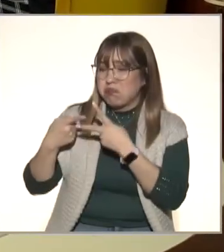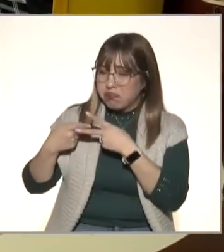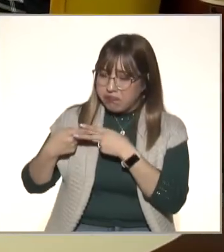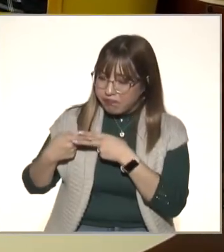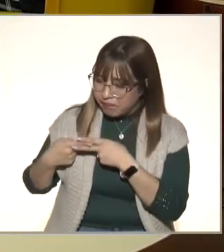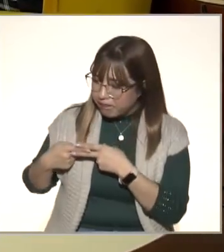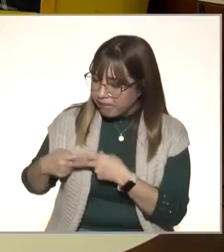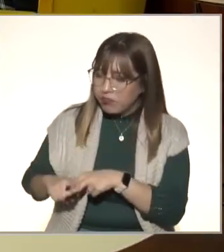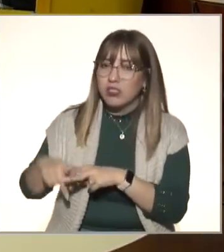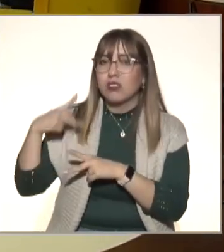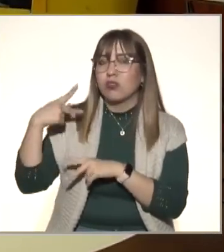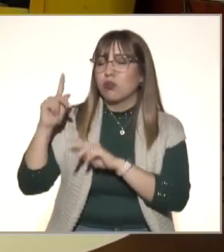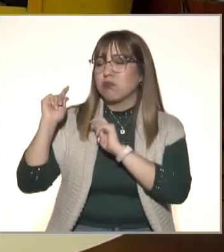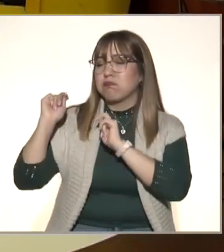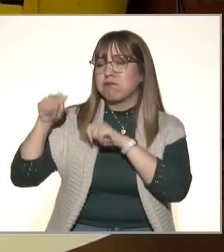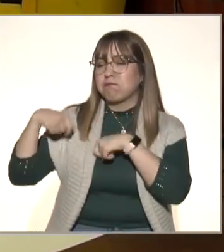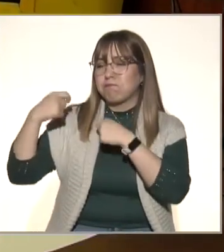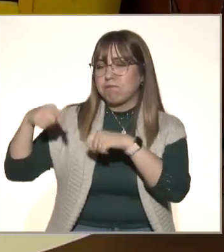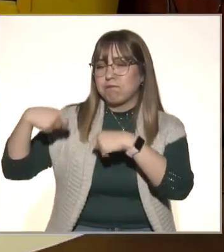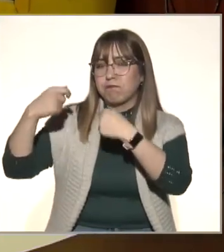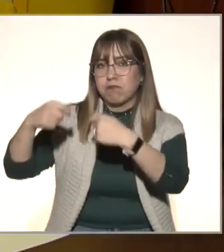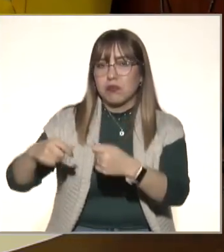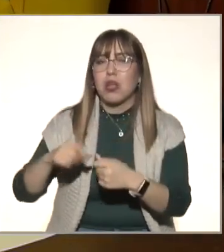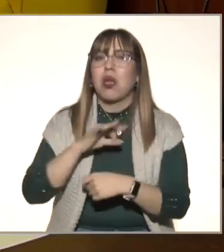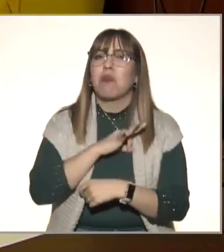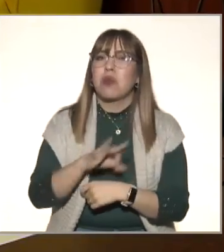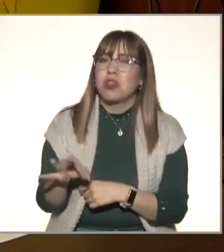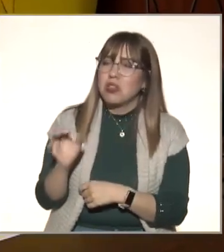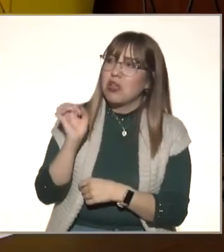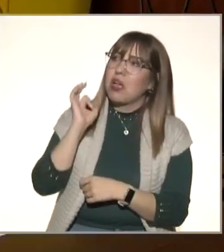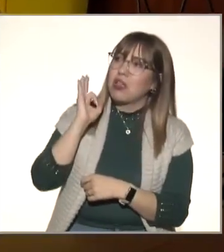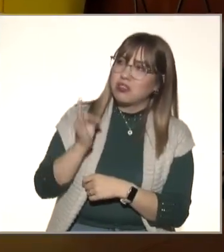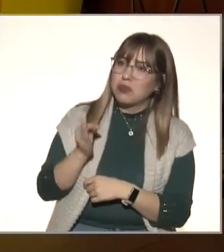esa tradición que uno se puede flexibilizar y que a lo mejor